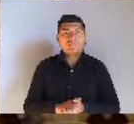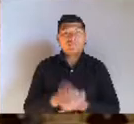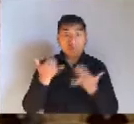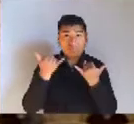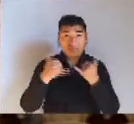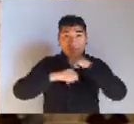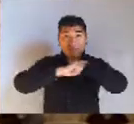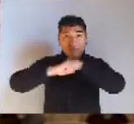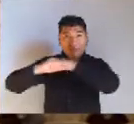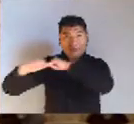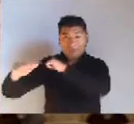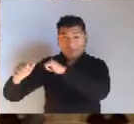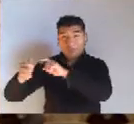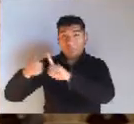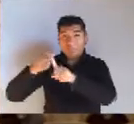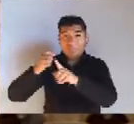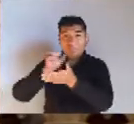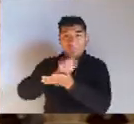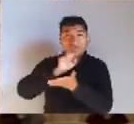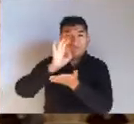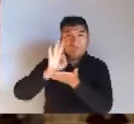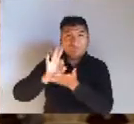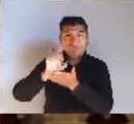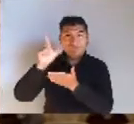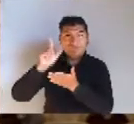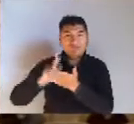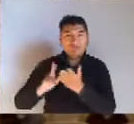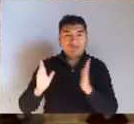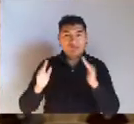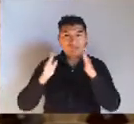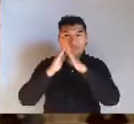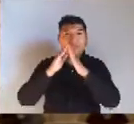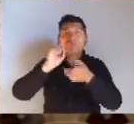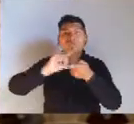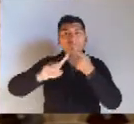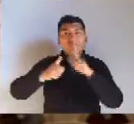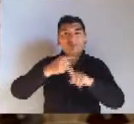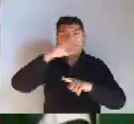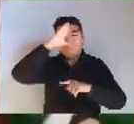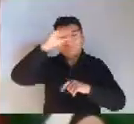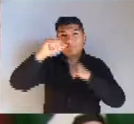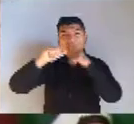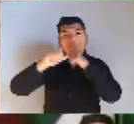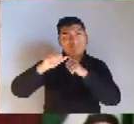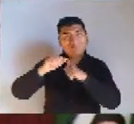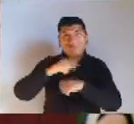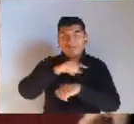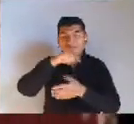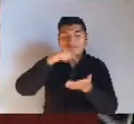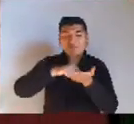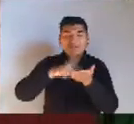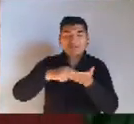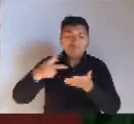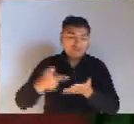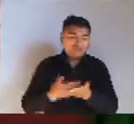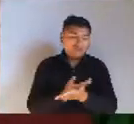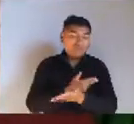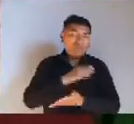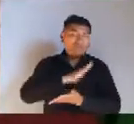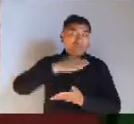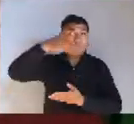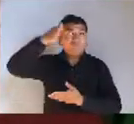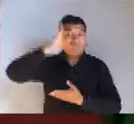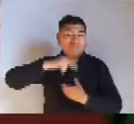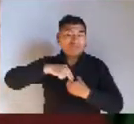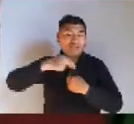Estamos transmitiendo desde la Basílica Menor de San Francisco. Amigos y amigas, este es el Cordero de Dios que